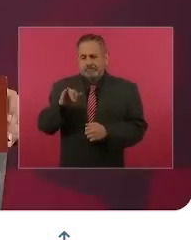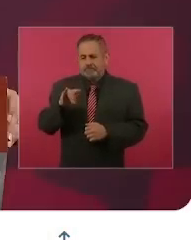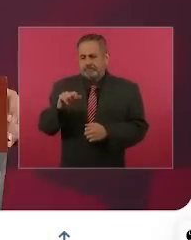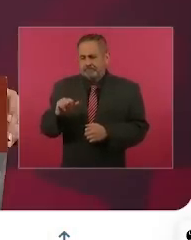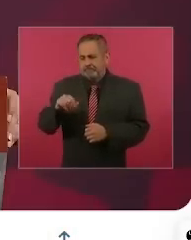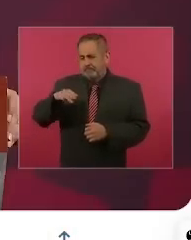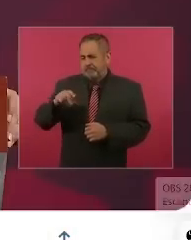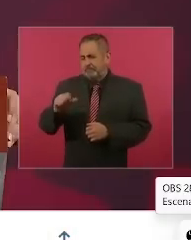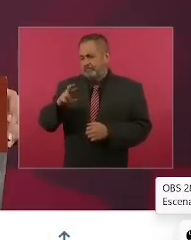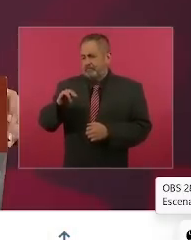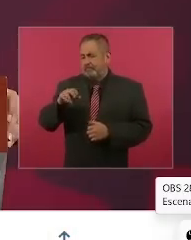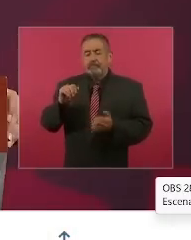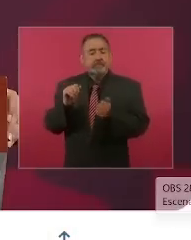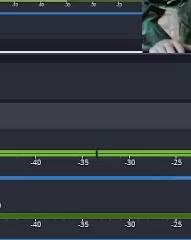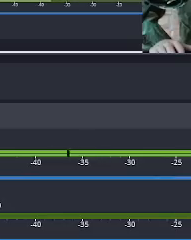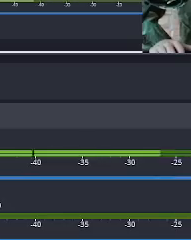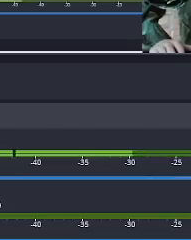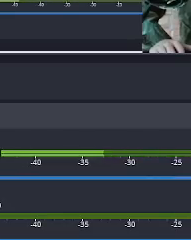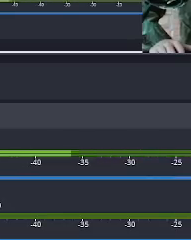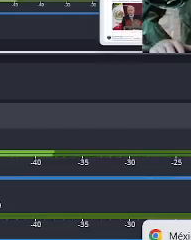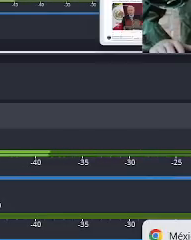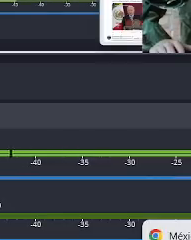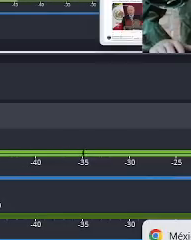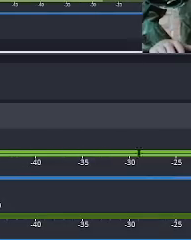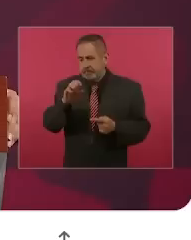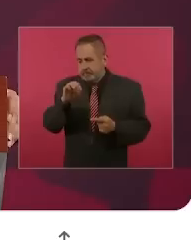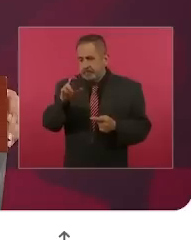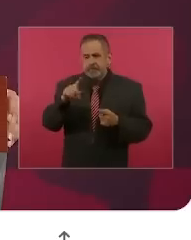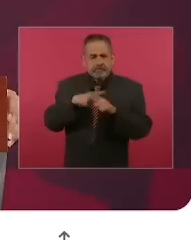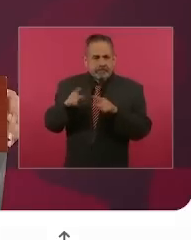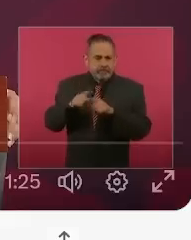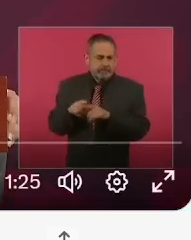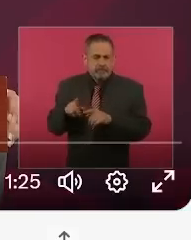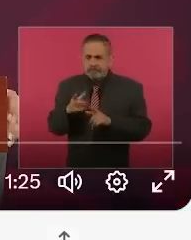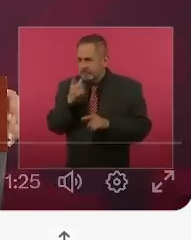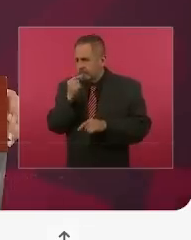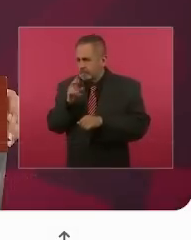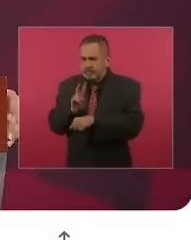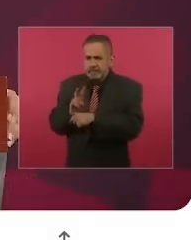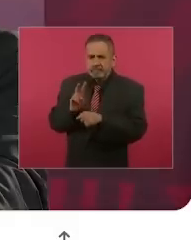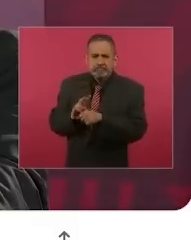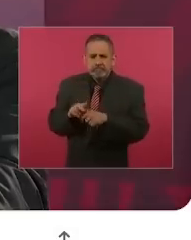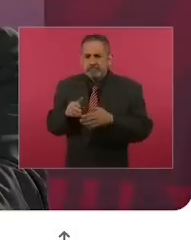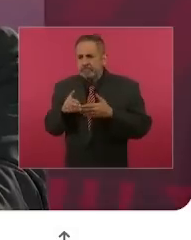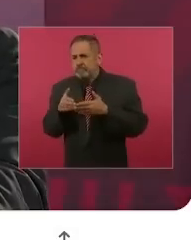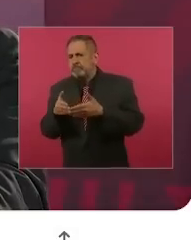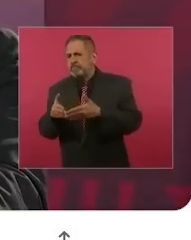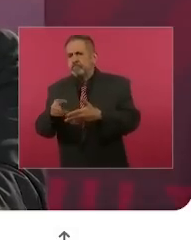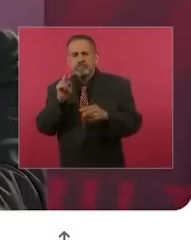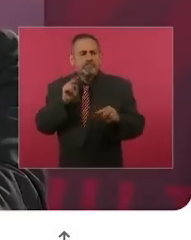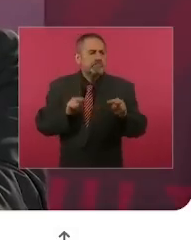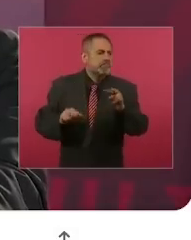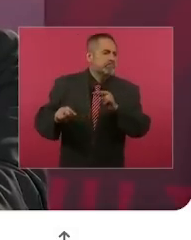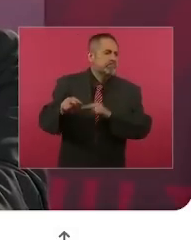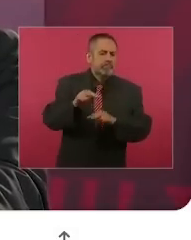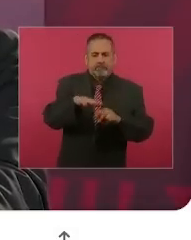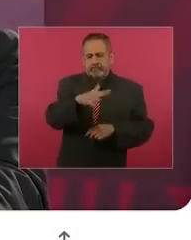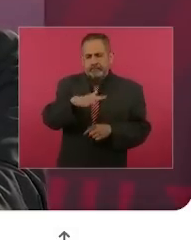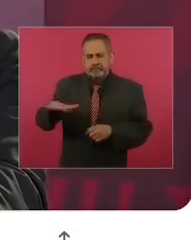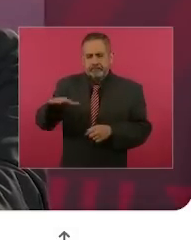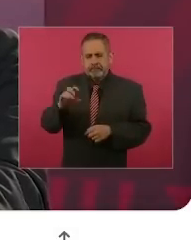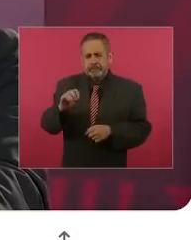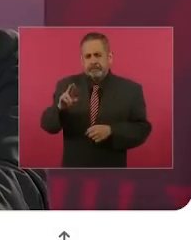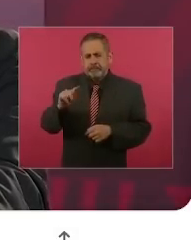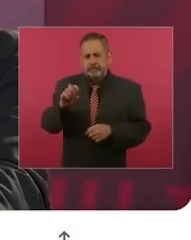y otras autoridades están protegiendo la zona del mar